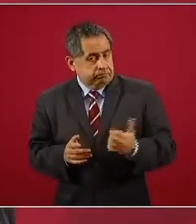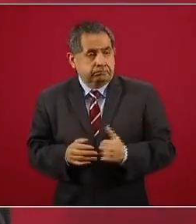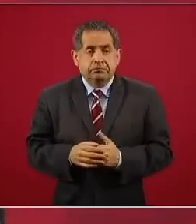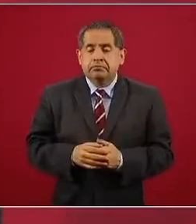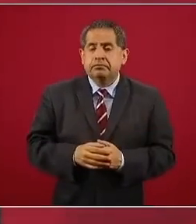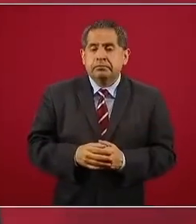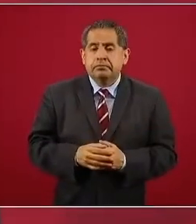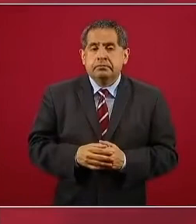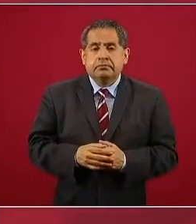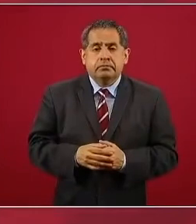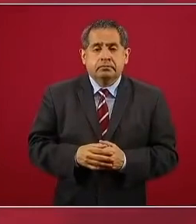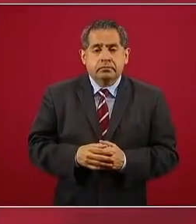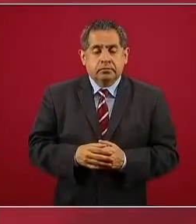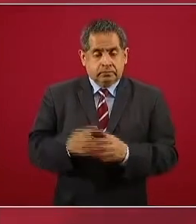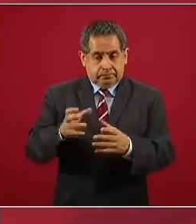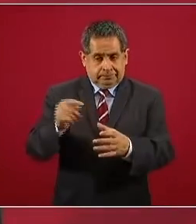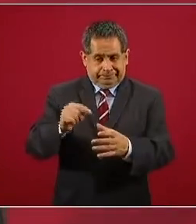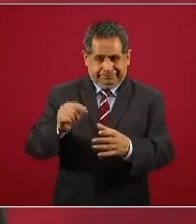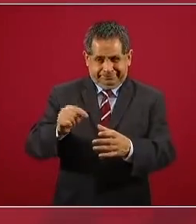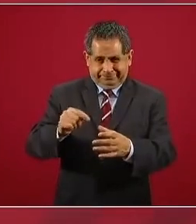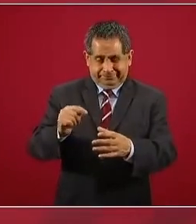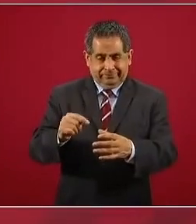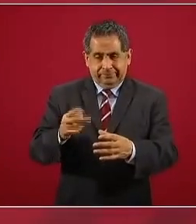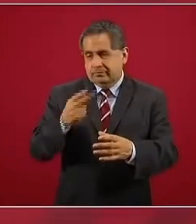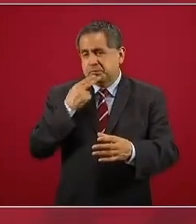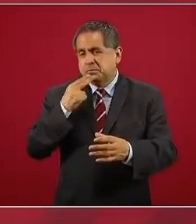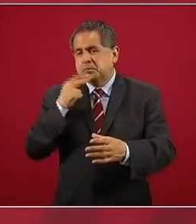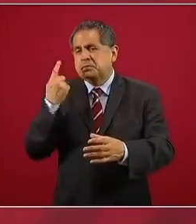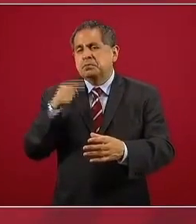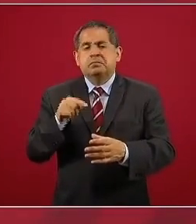Se utiliza para la